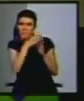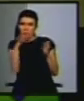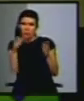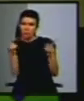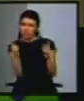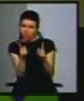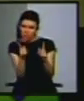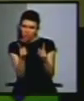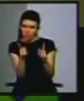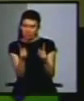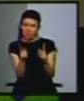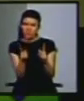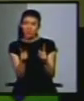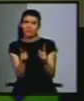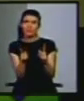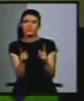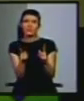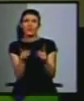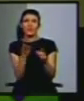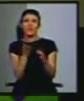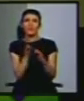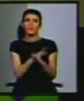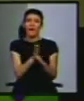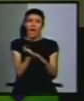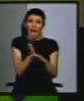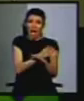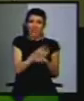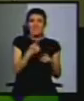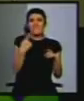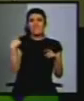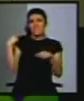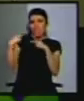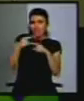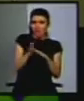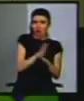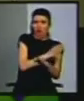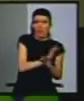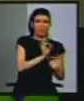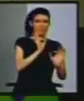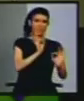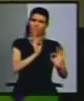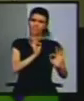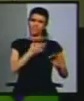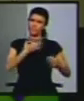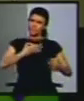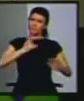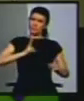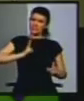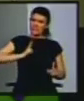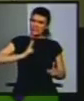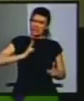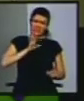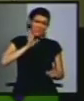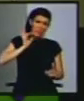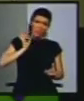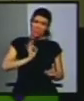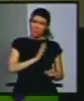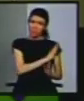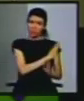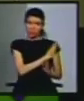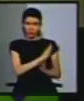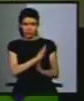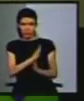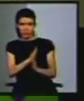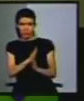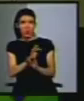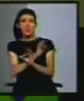muy acotado, deja de ser o rompe con su historia previa, de ser una persona intachable, impecable, que jamás tuvo